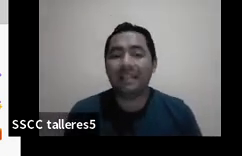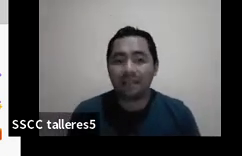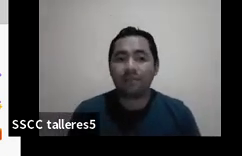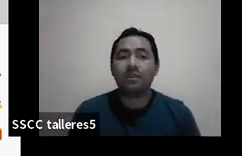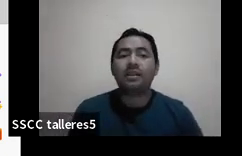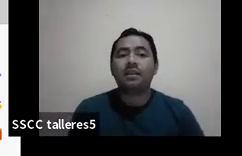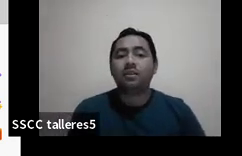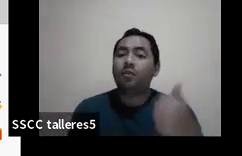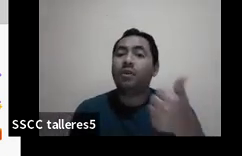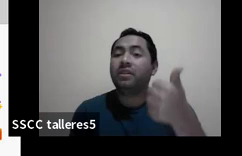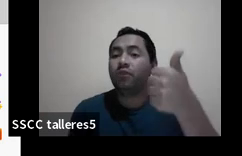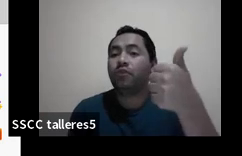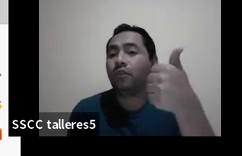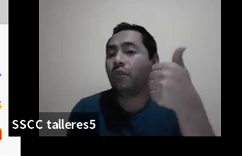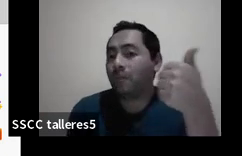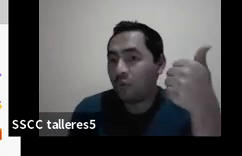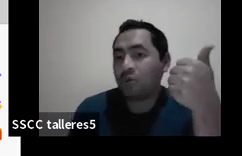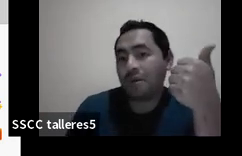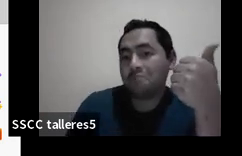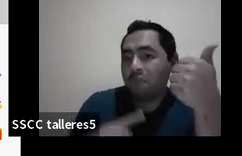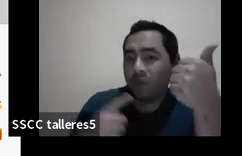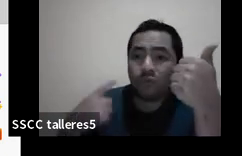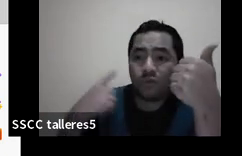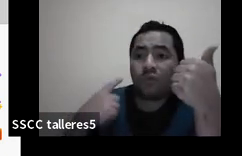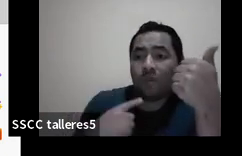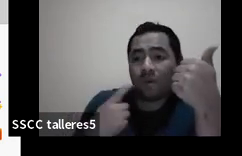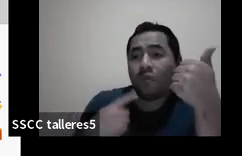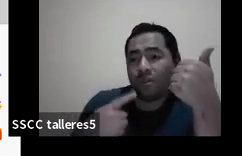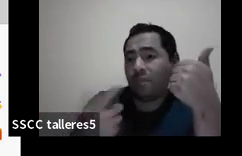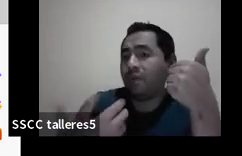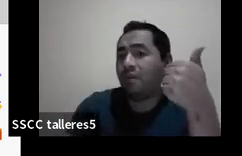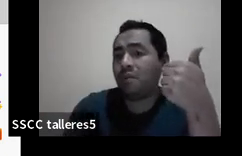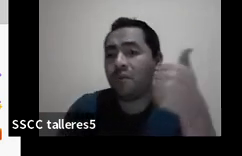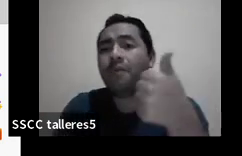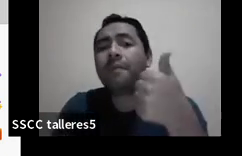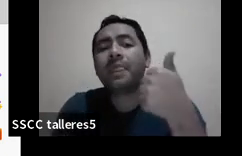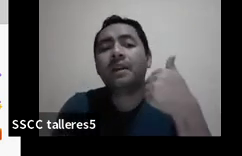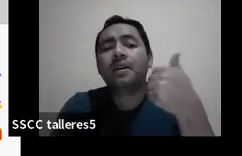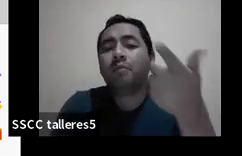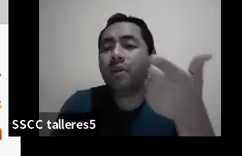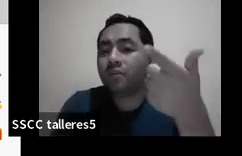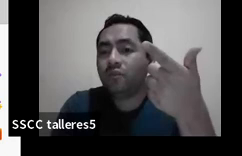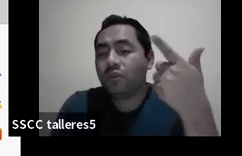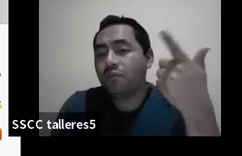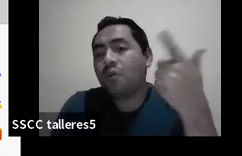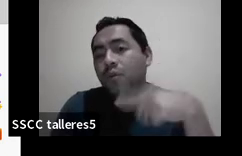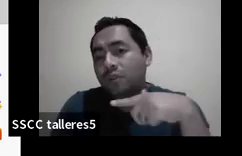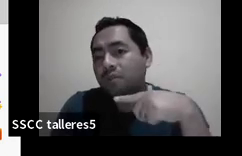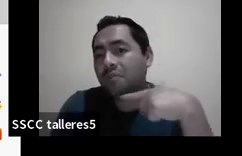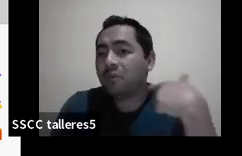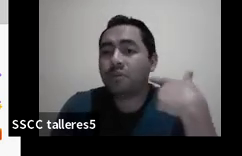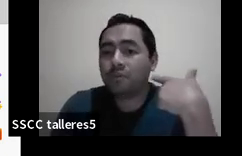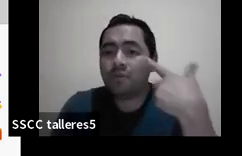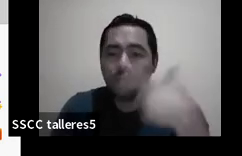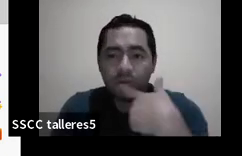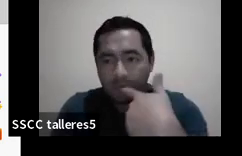sordos oralizados. Entonces, puede ser un sordo con hipacusia, porque un sordo con hipacusia sí puede hablar un poco. Puede ser un sordo